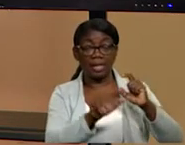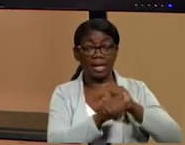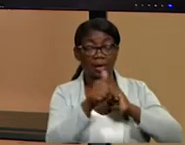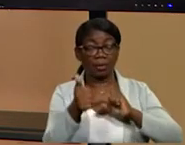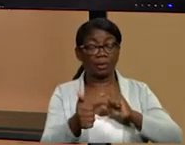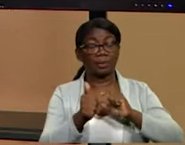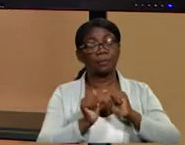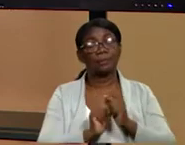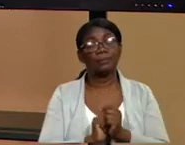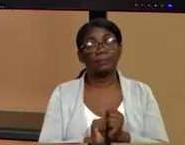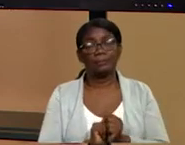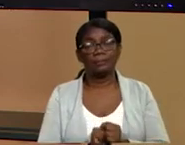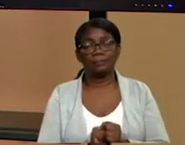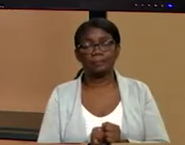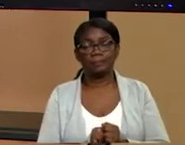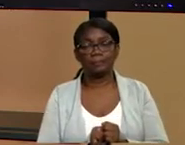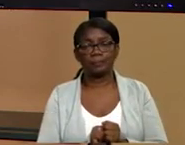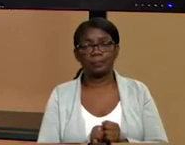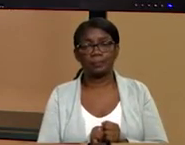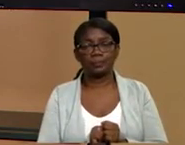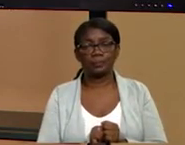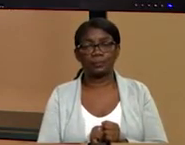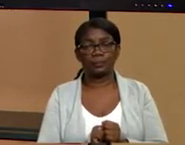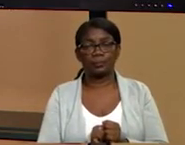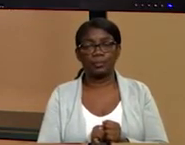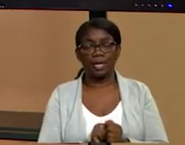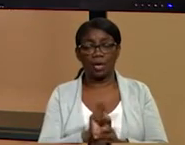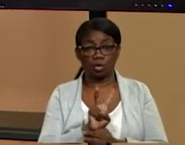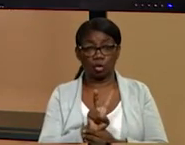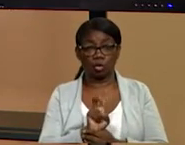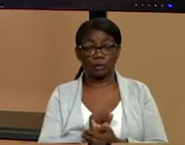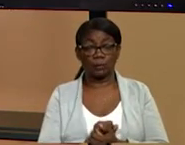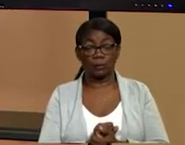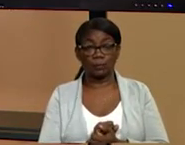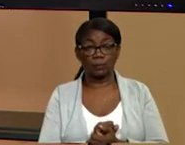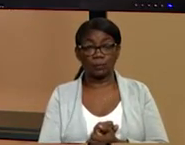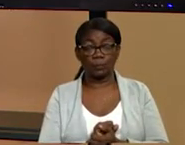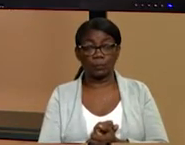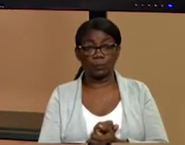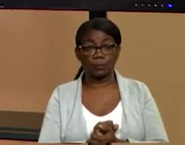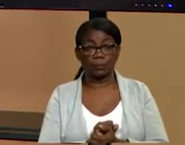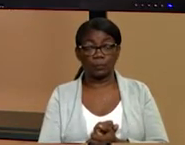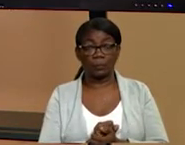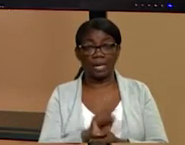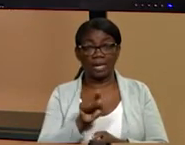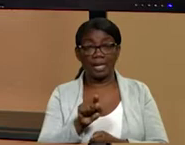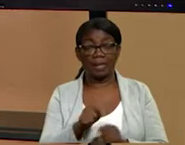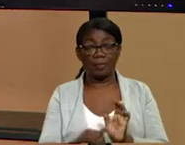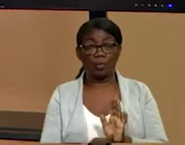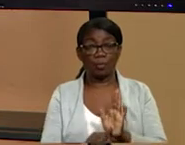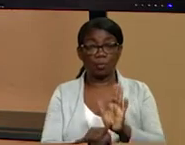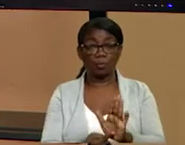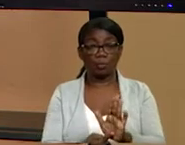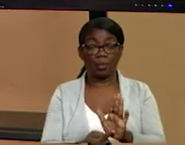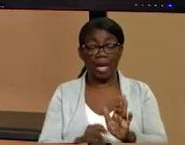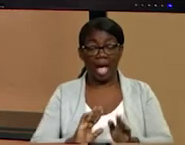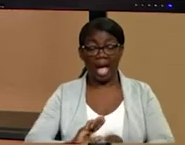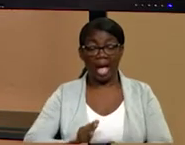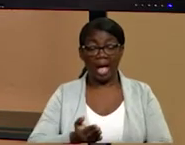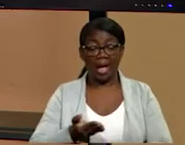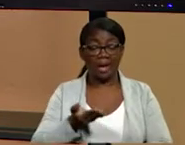otra terminal lo conectamos en los dos terminales, entonces ahí me debe mostrar alta